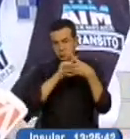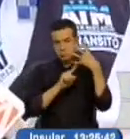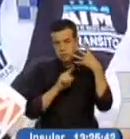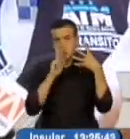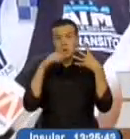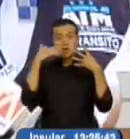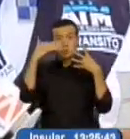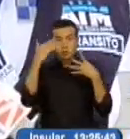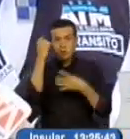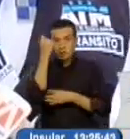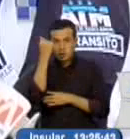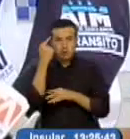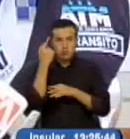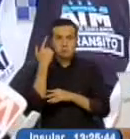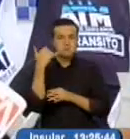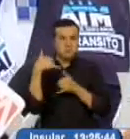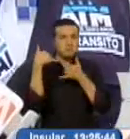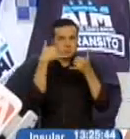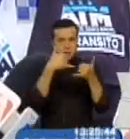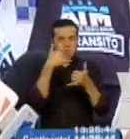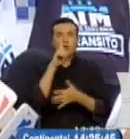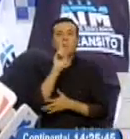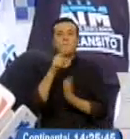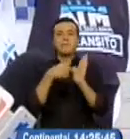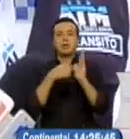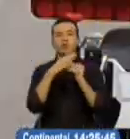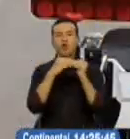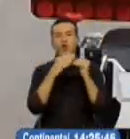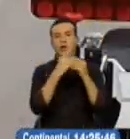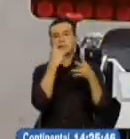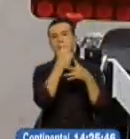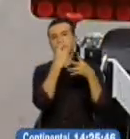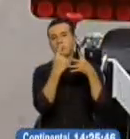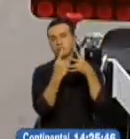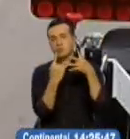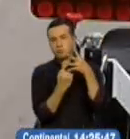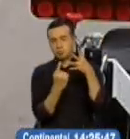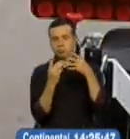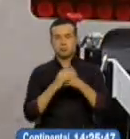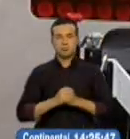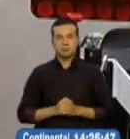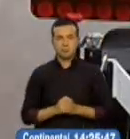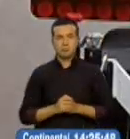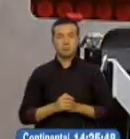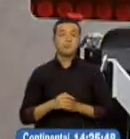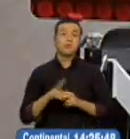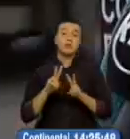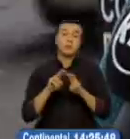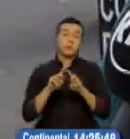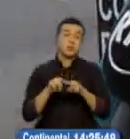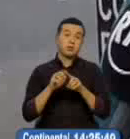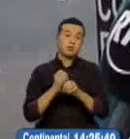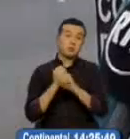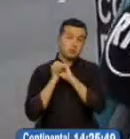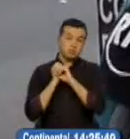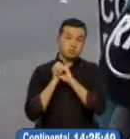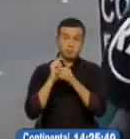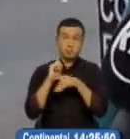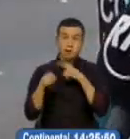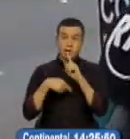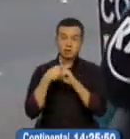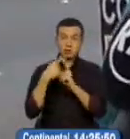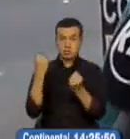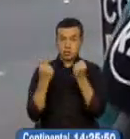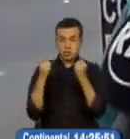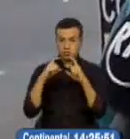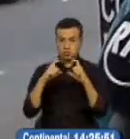van a tener un incentivo de $1,000 cada uno. Pero esto depende de otras obligaciones. Que el vehículo tenga las dos